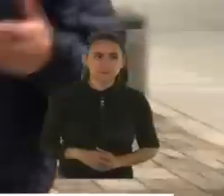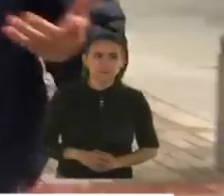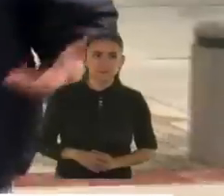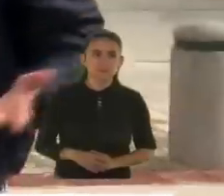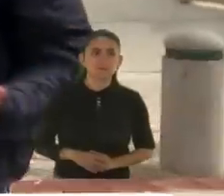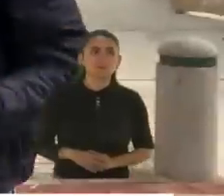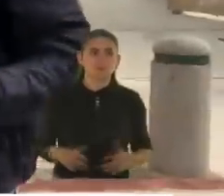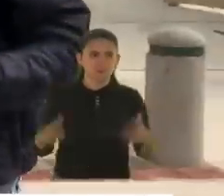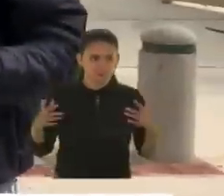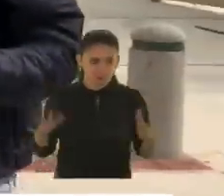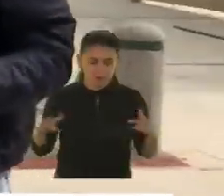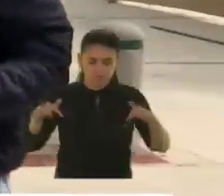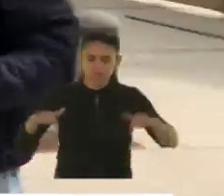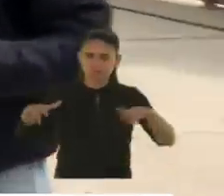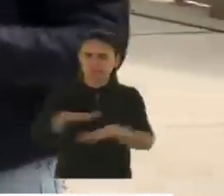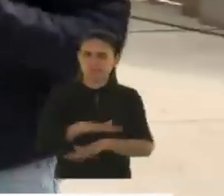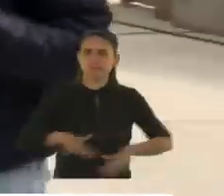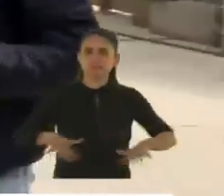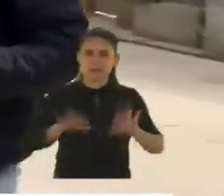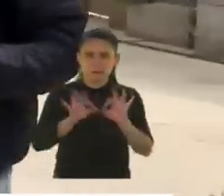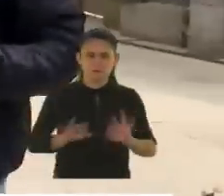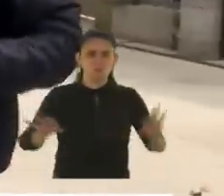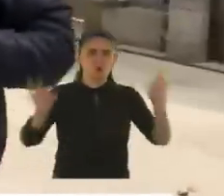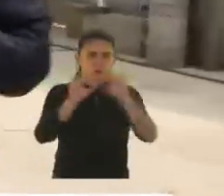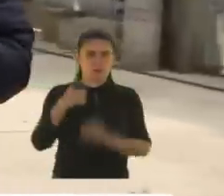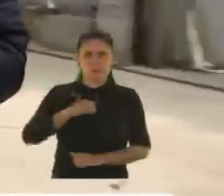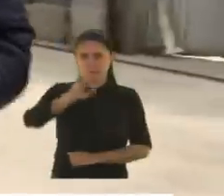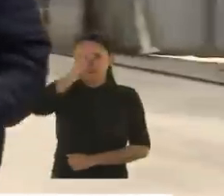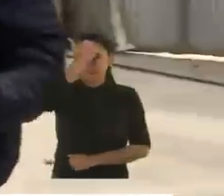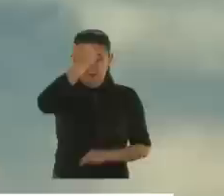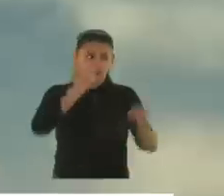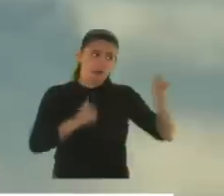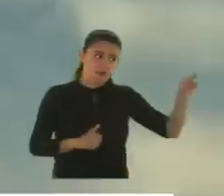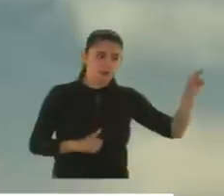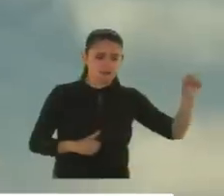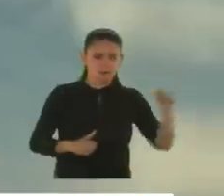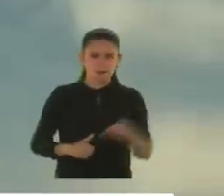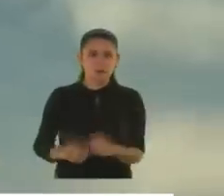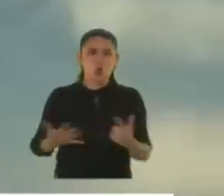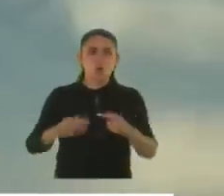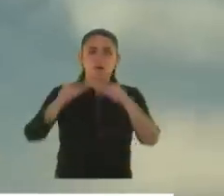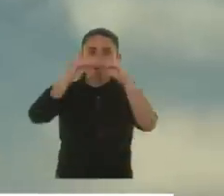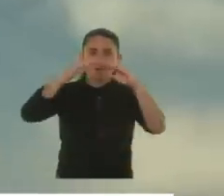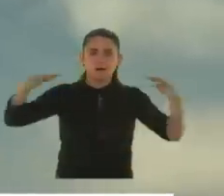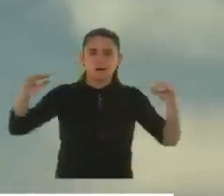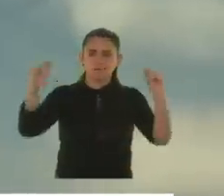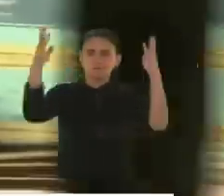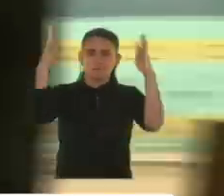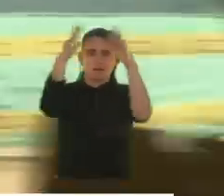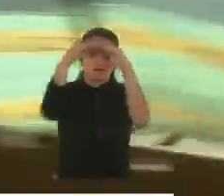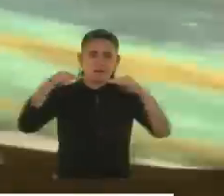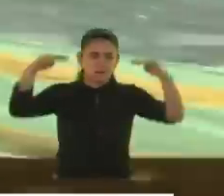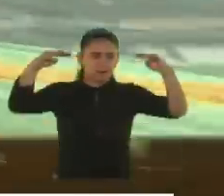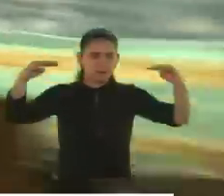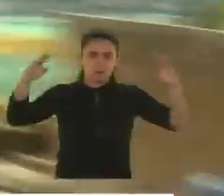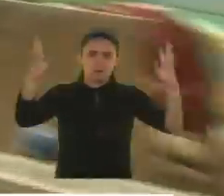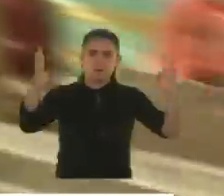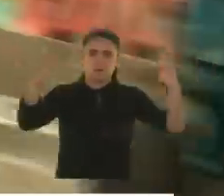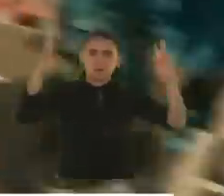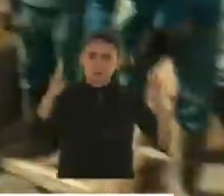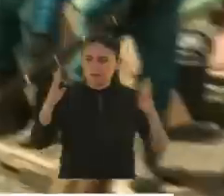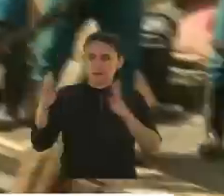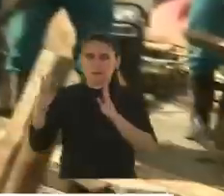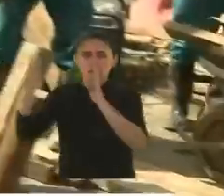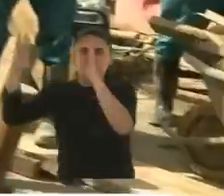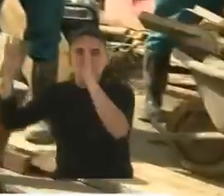Ingeniero, hemos llegado también a un punto importante de la obra y es el traslado de las redes. ¿Cómo avanza este proceso? En todo el traslado de